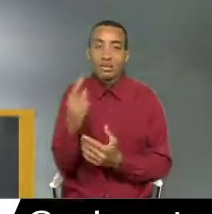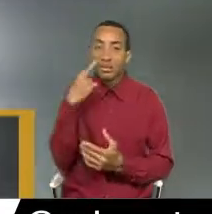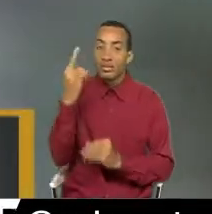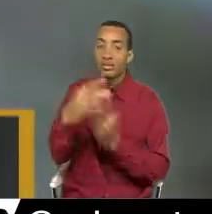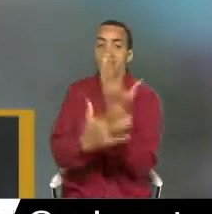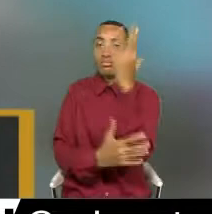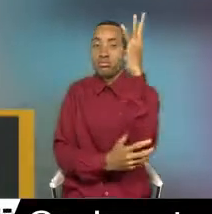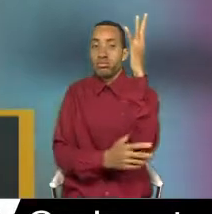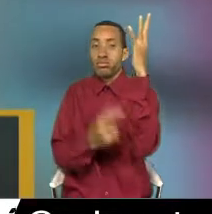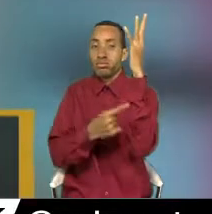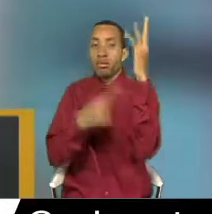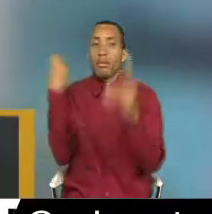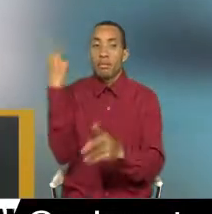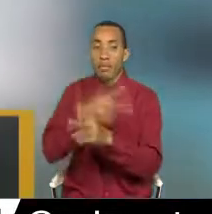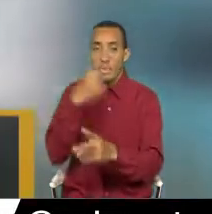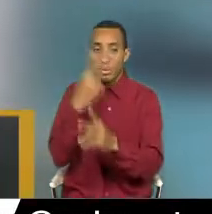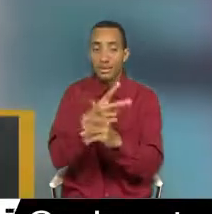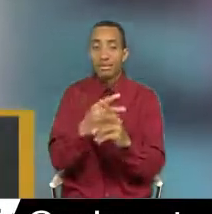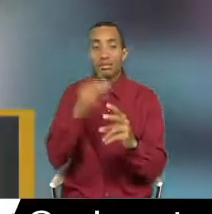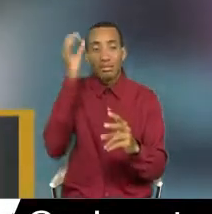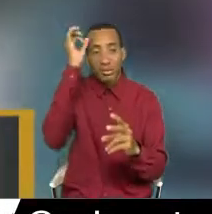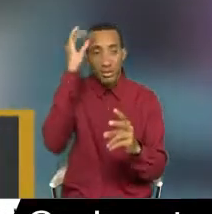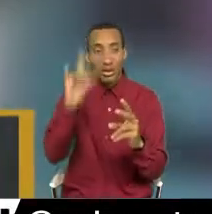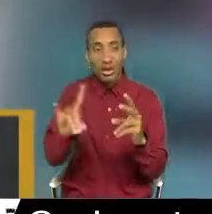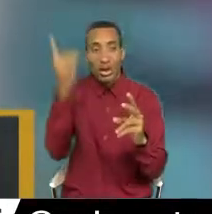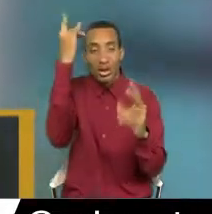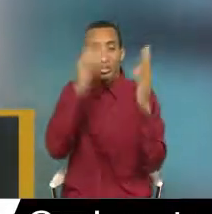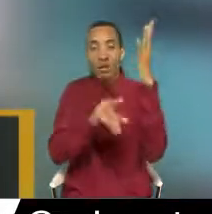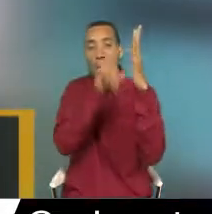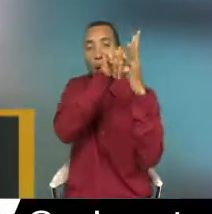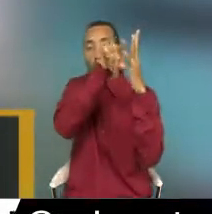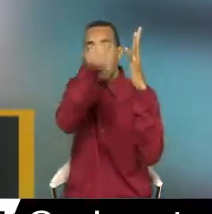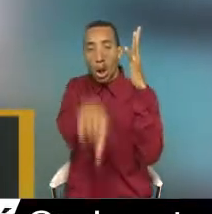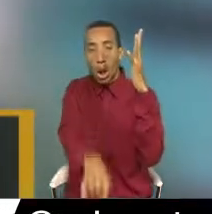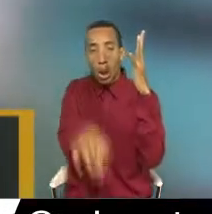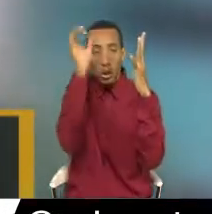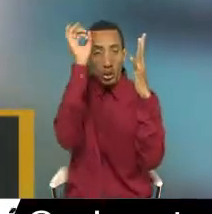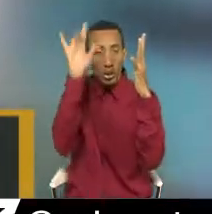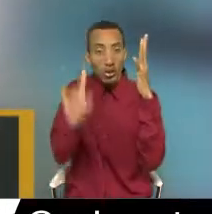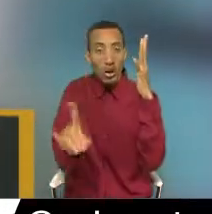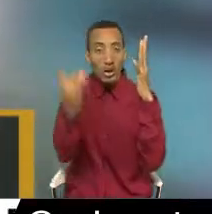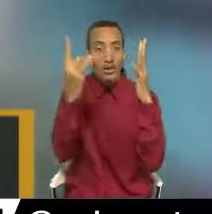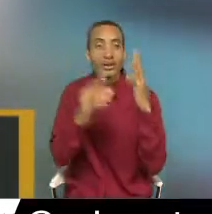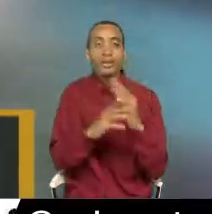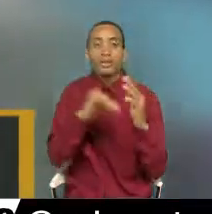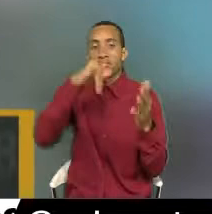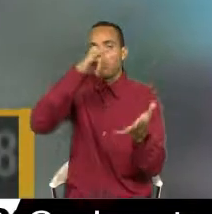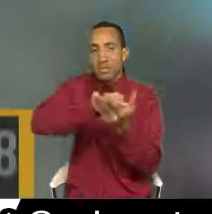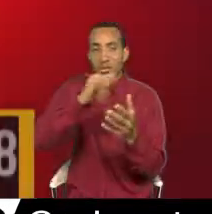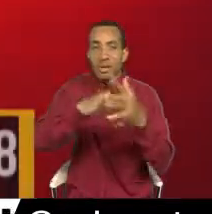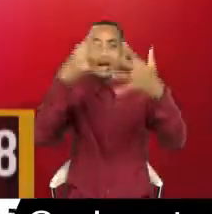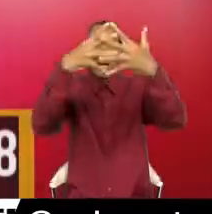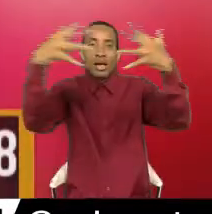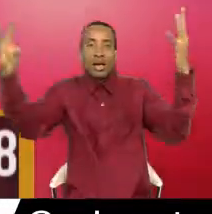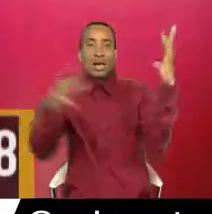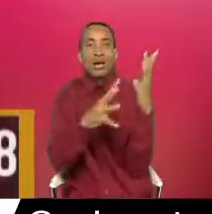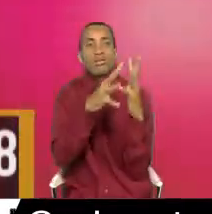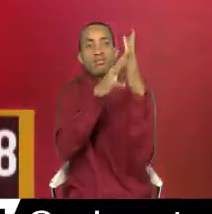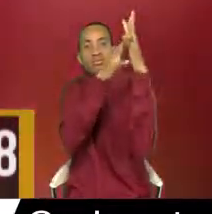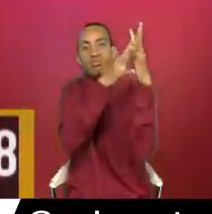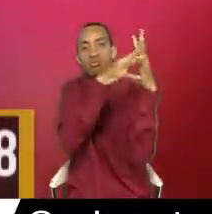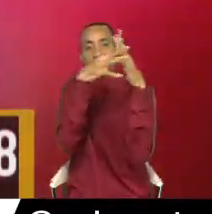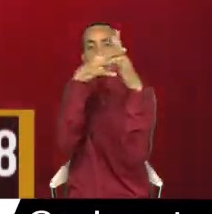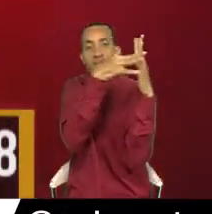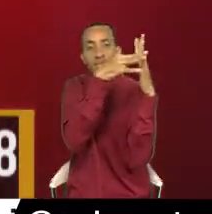vida de los ciudadanos. Temen el desprendimiento de alguna rama también. Las mismas pegan contra las cuerdas de energía. Si usted tiene